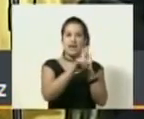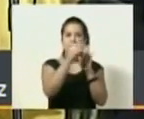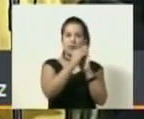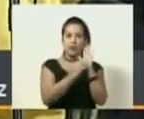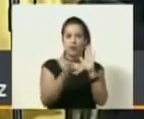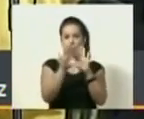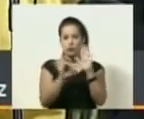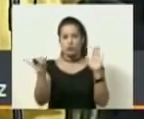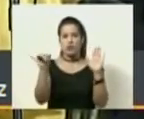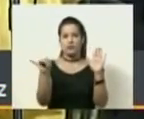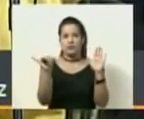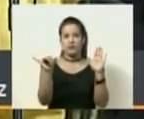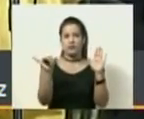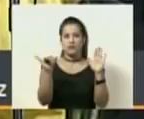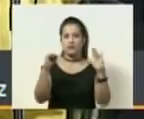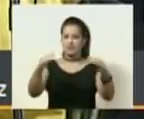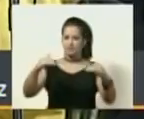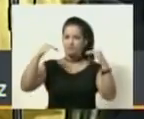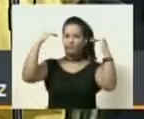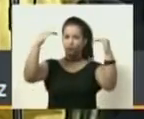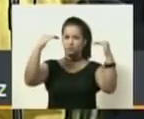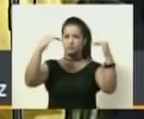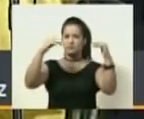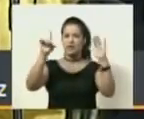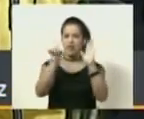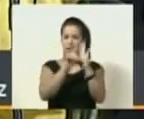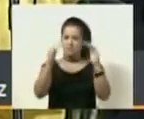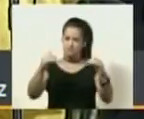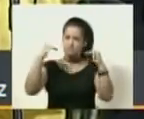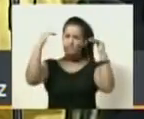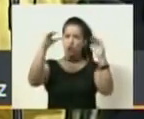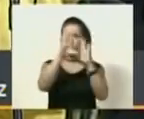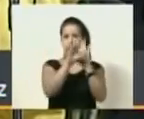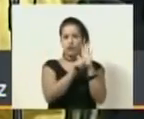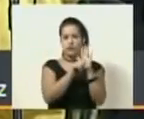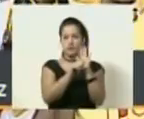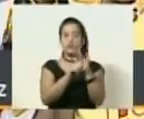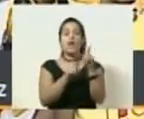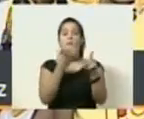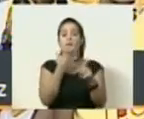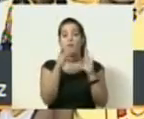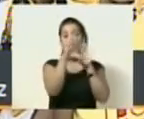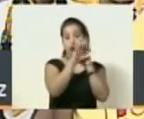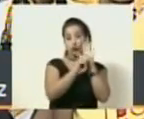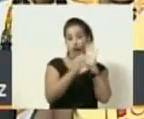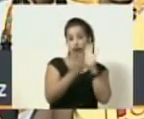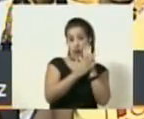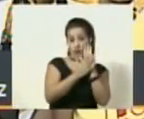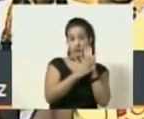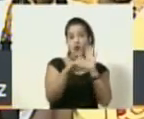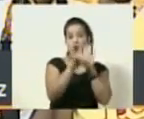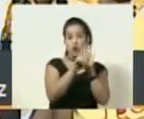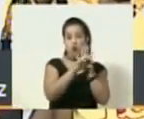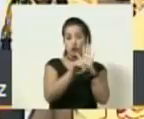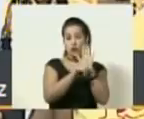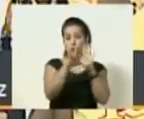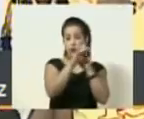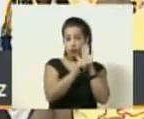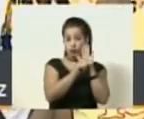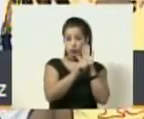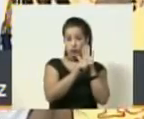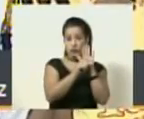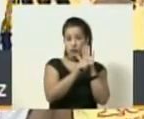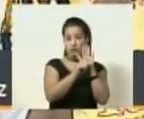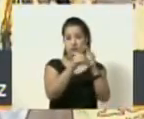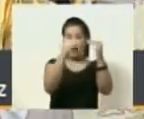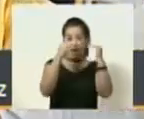El más alto rango, por encima de las leyes orgánicas, las tendrá las leyes constitucionales que